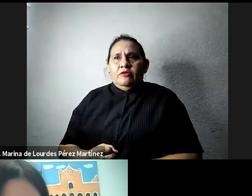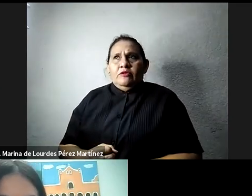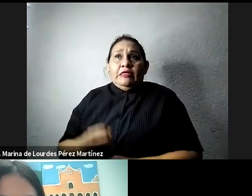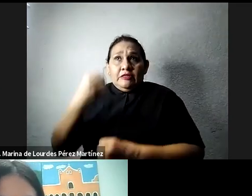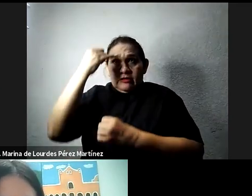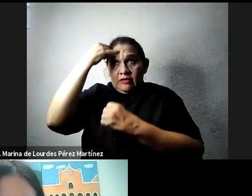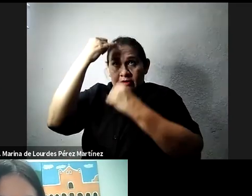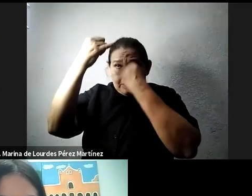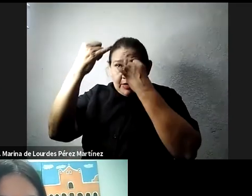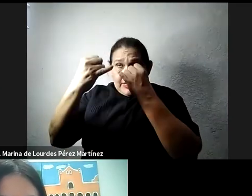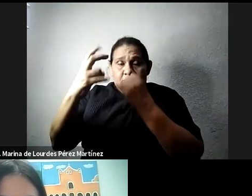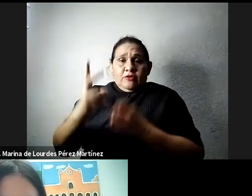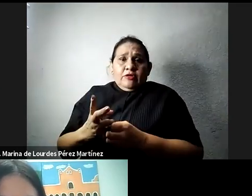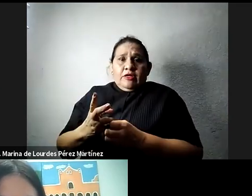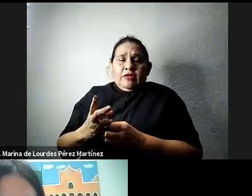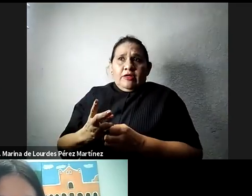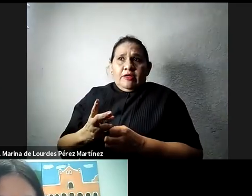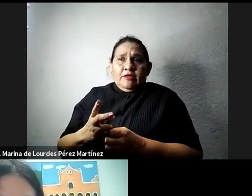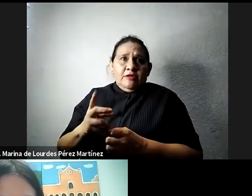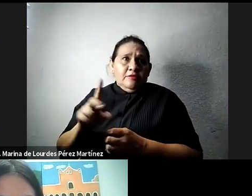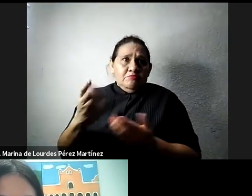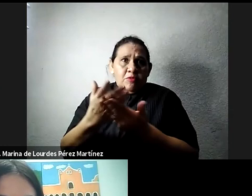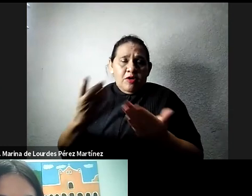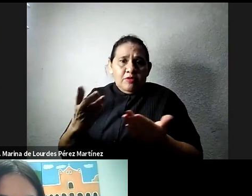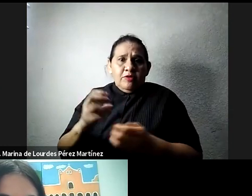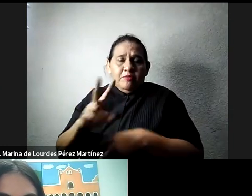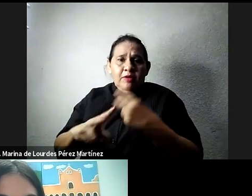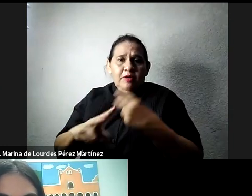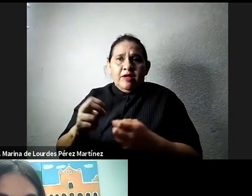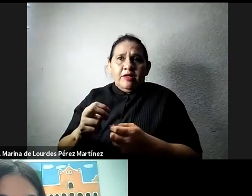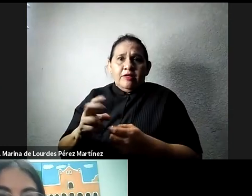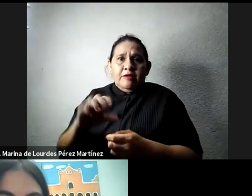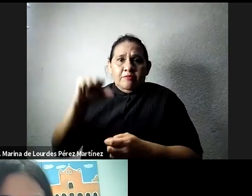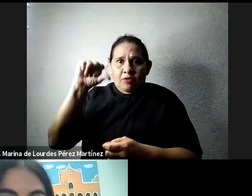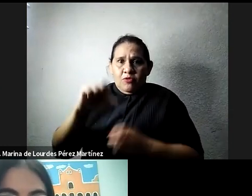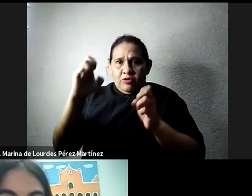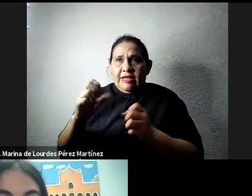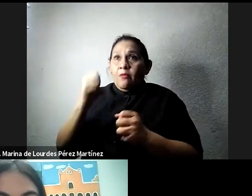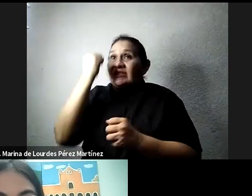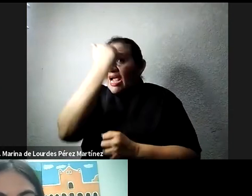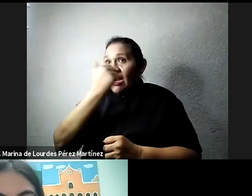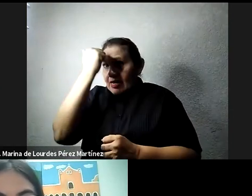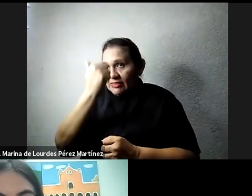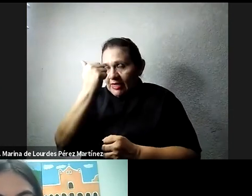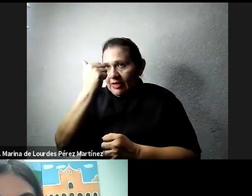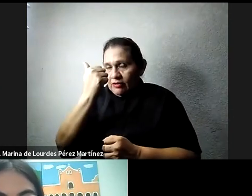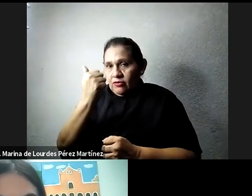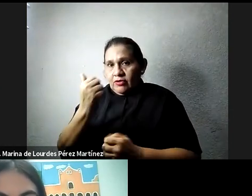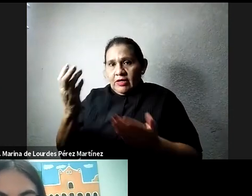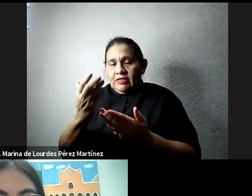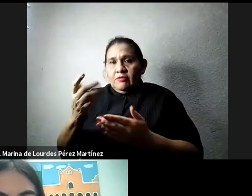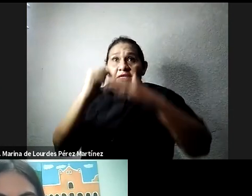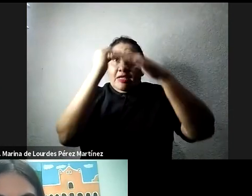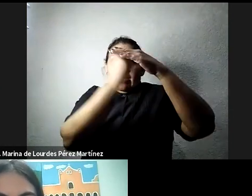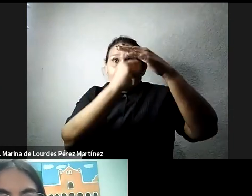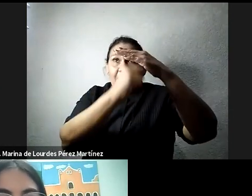imagino que tu punto de vista pues va en ese sentido de que hoy estamos analizando, y lo que hicimos en esos talleres es analizar